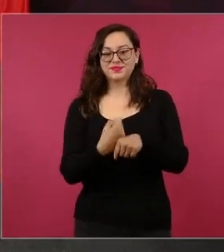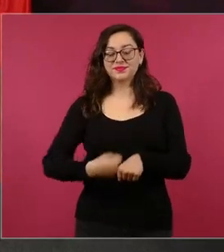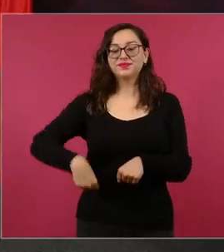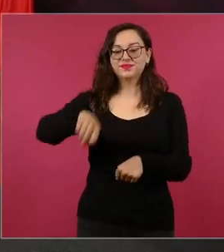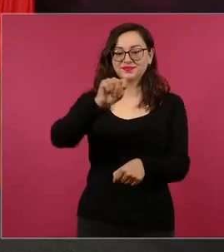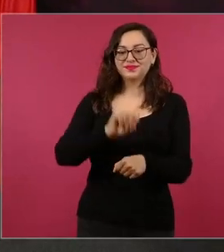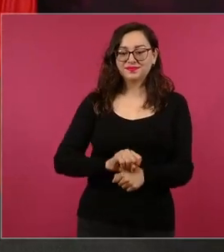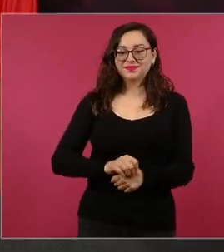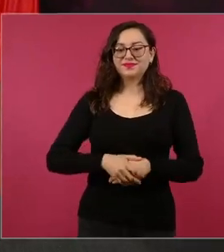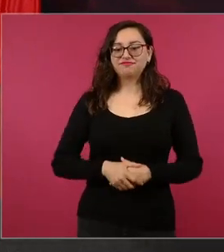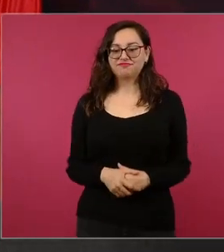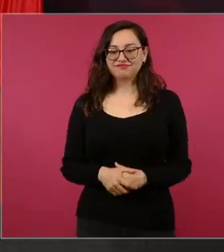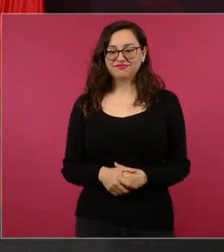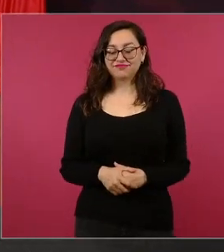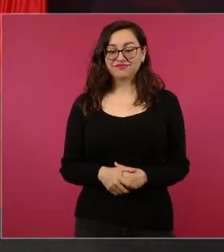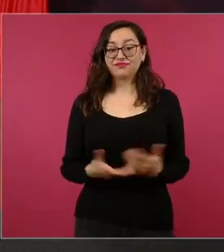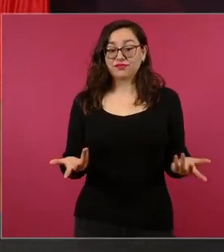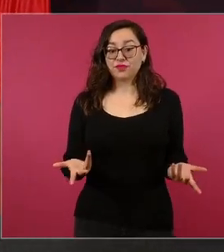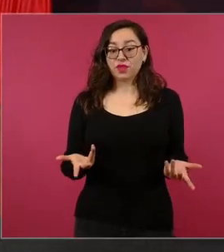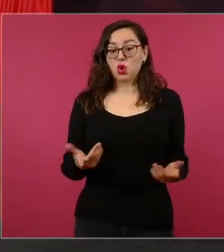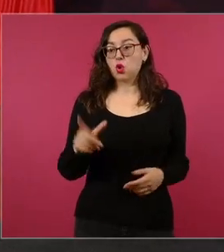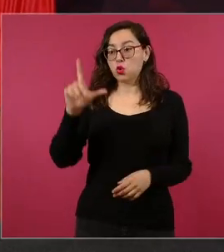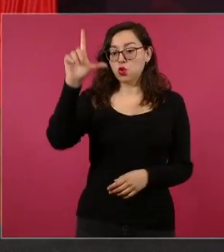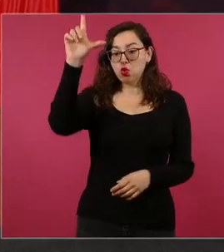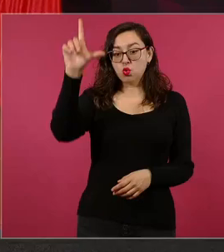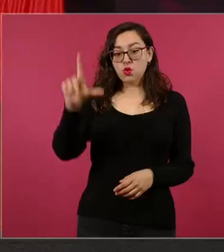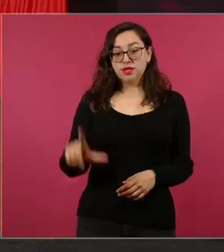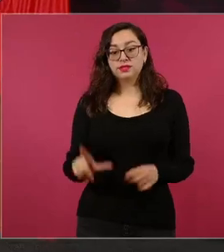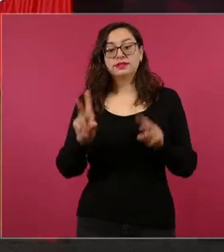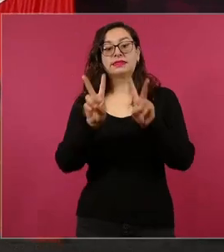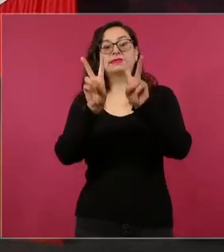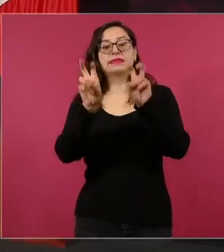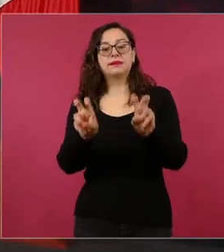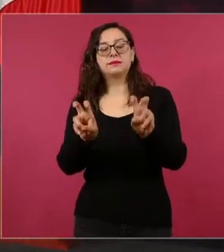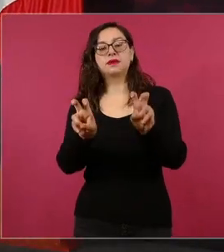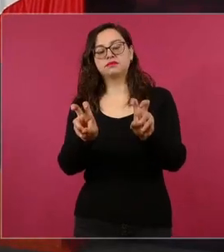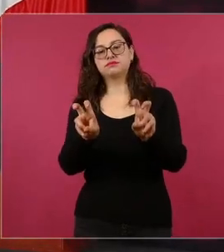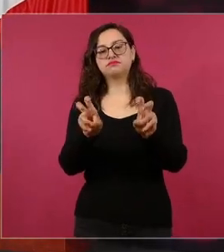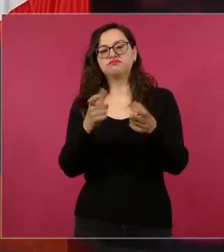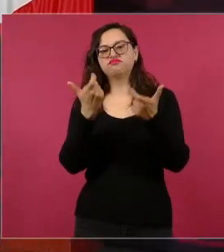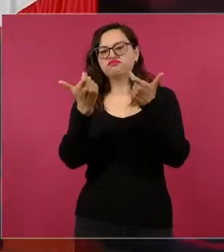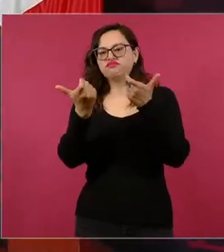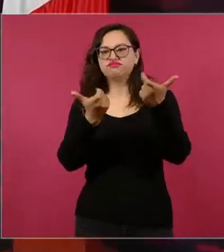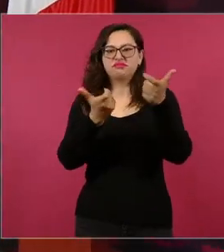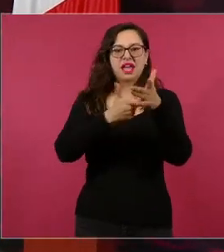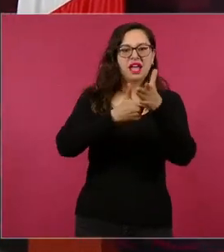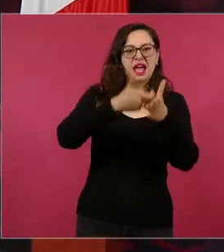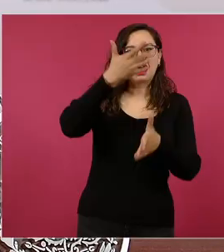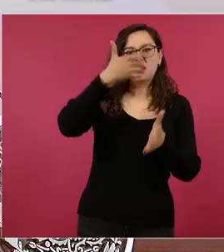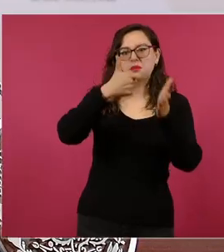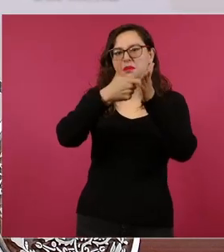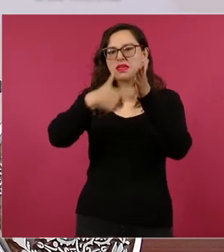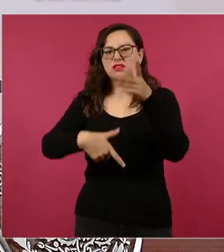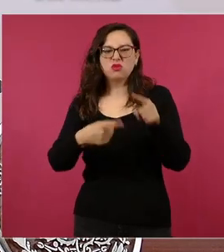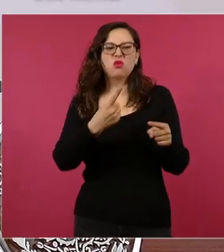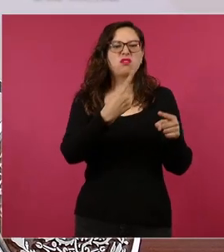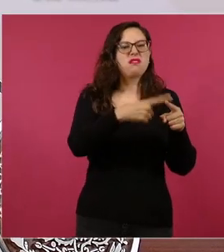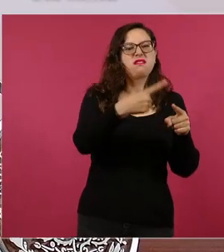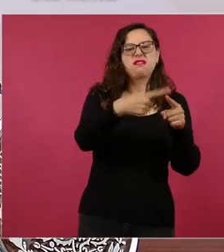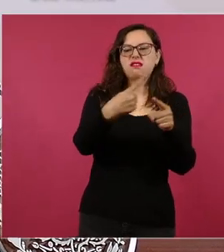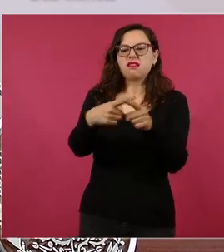lunes, el quién es quién en los precios, y vamos a informar